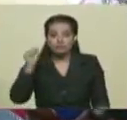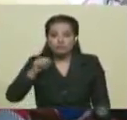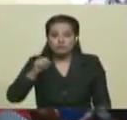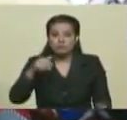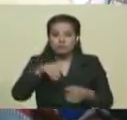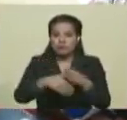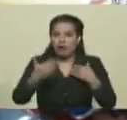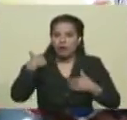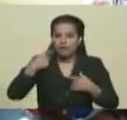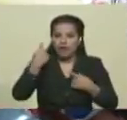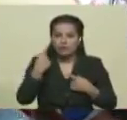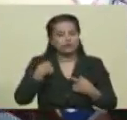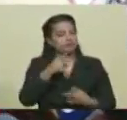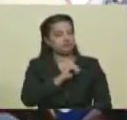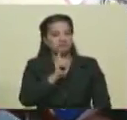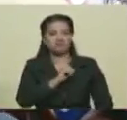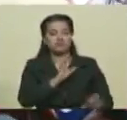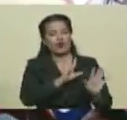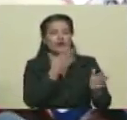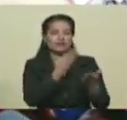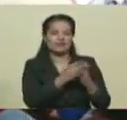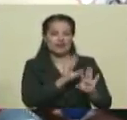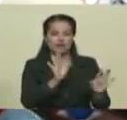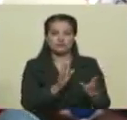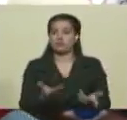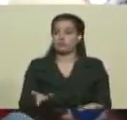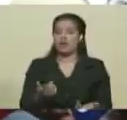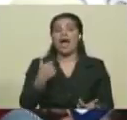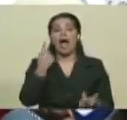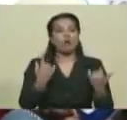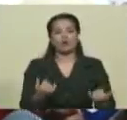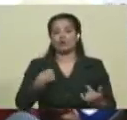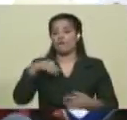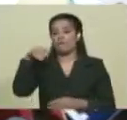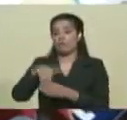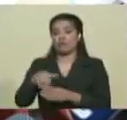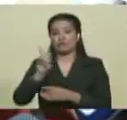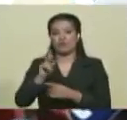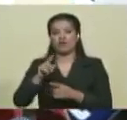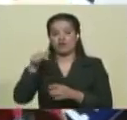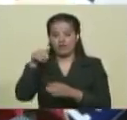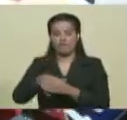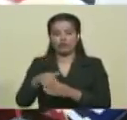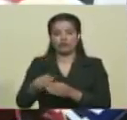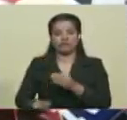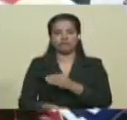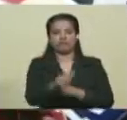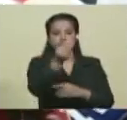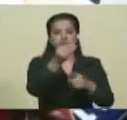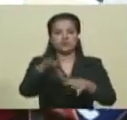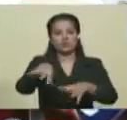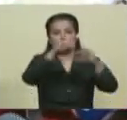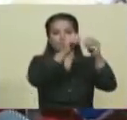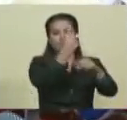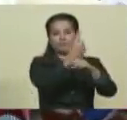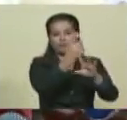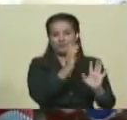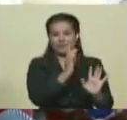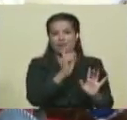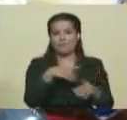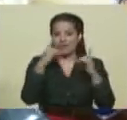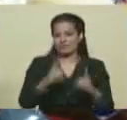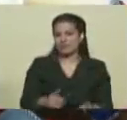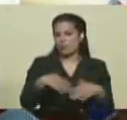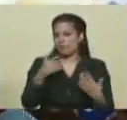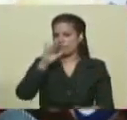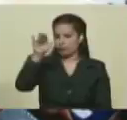Cuarta República, ahorita no. Ahorita usted vota en cualquier lugar de Venezuela y tenga la seguridad que ese voto es válido. Ese voto es para decidir el destino, pues,